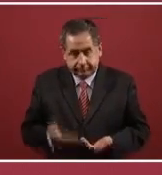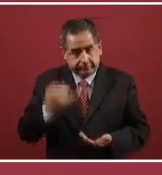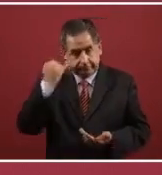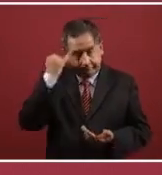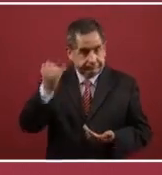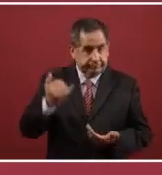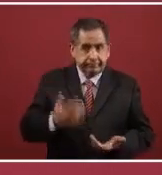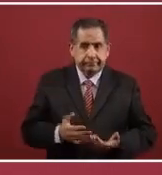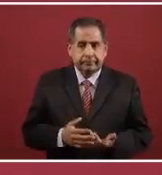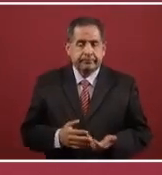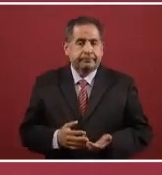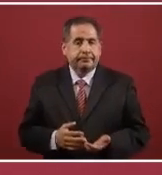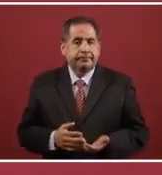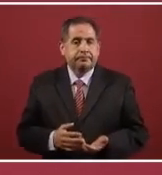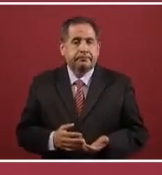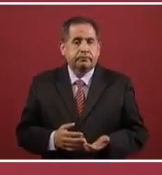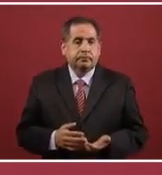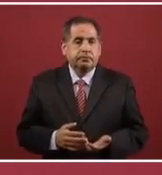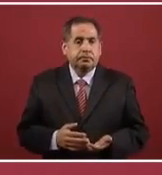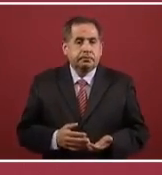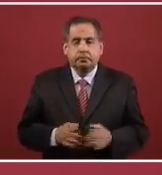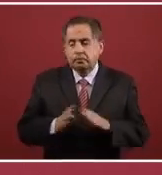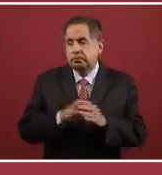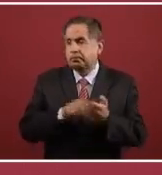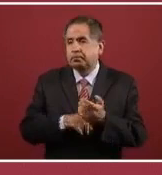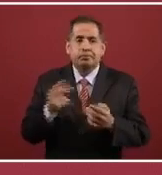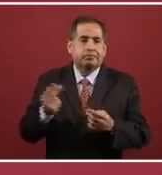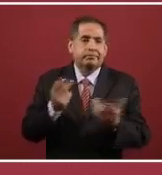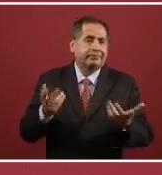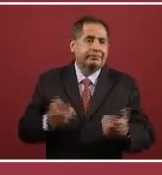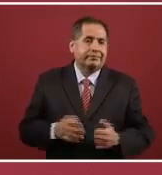Imagínense si se necesitan